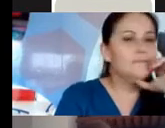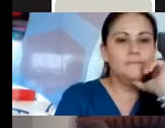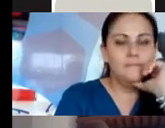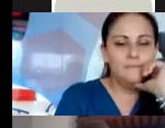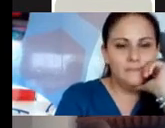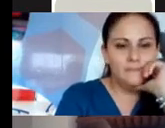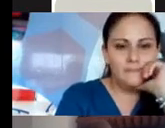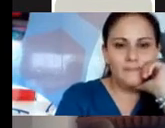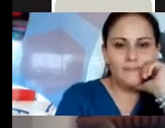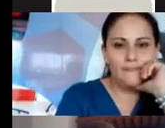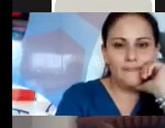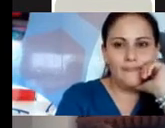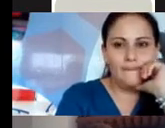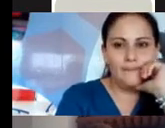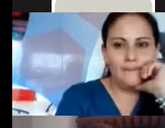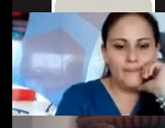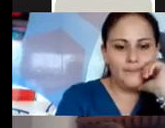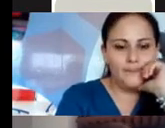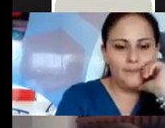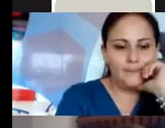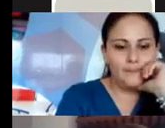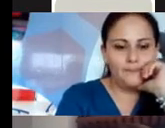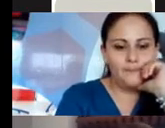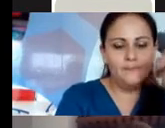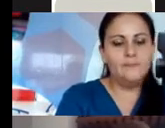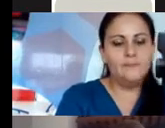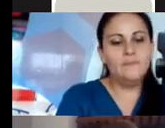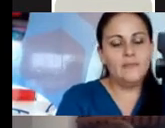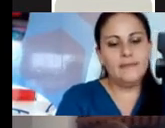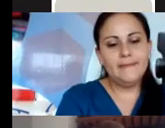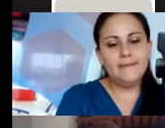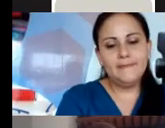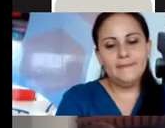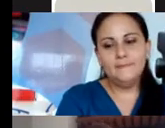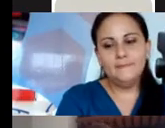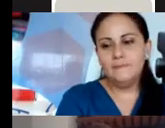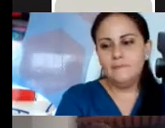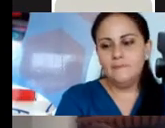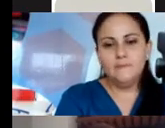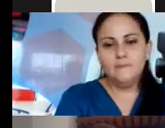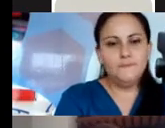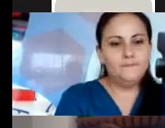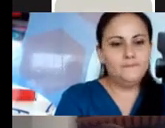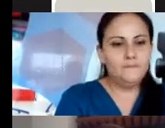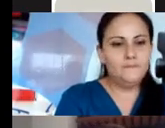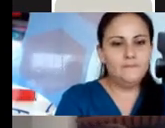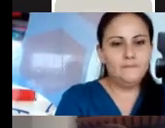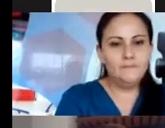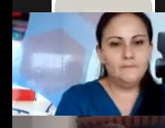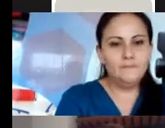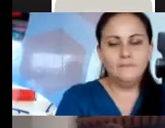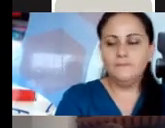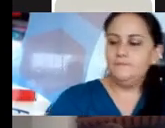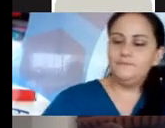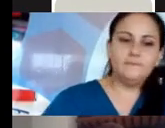como debería ser. Ideal para Gromotor 5, ideal para Gromotor 4.